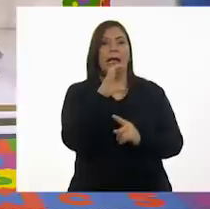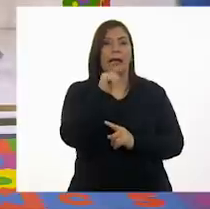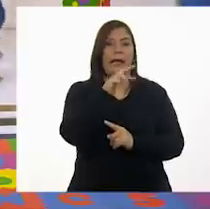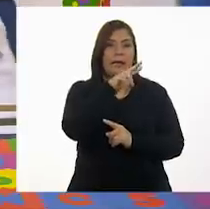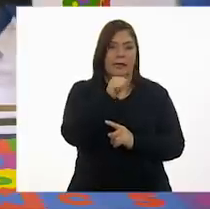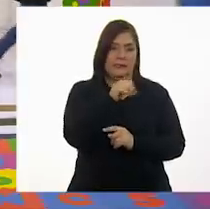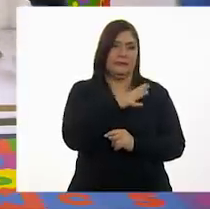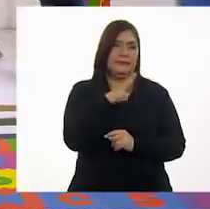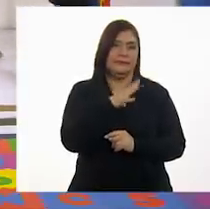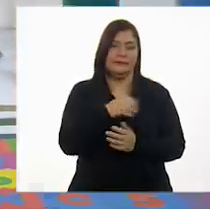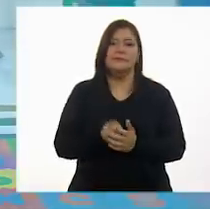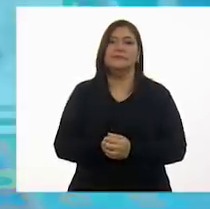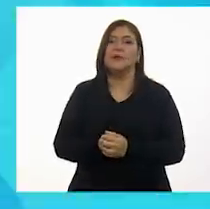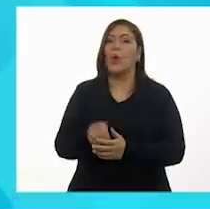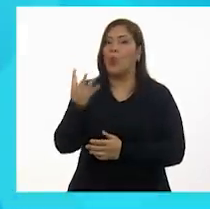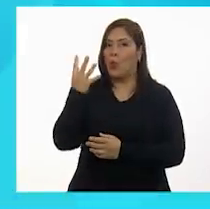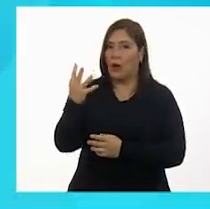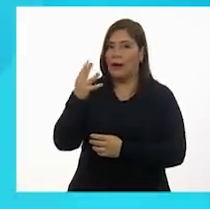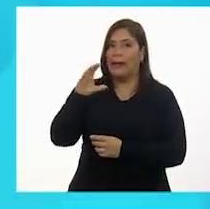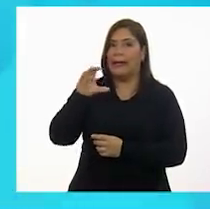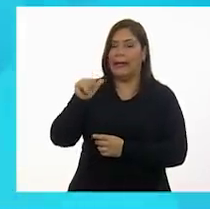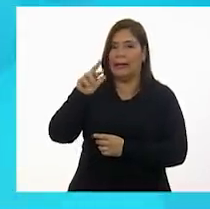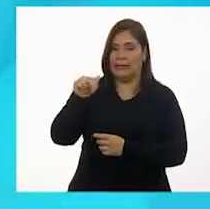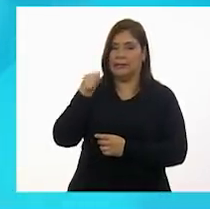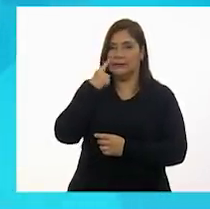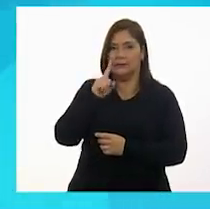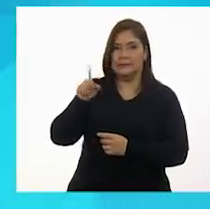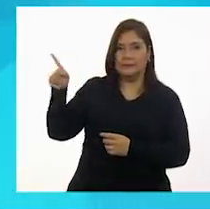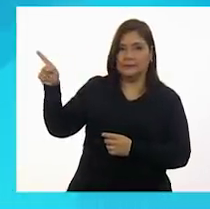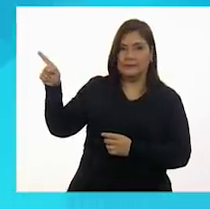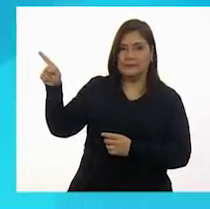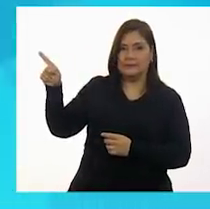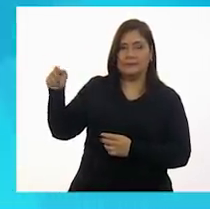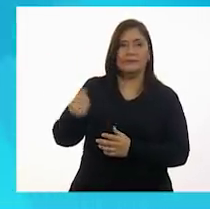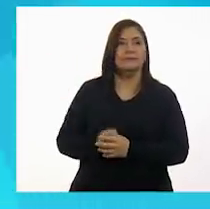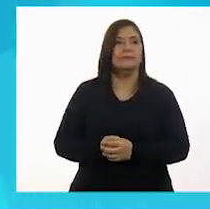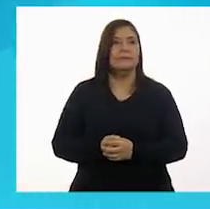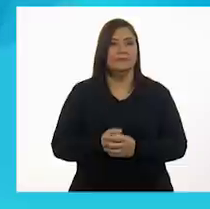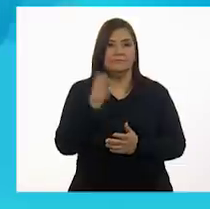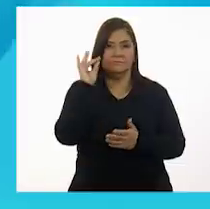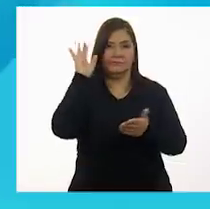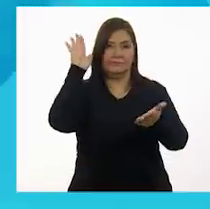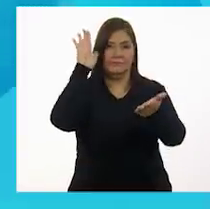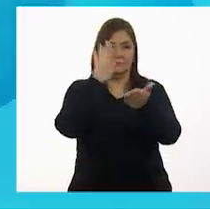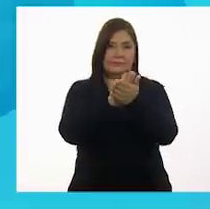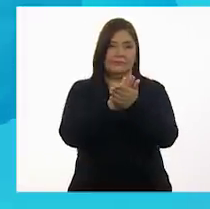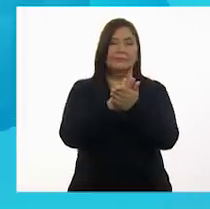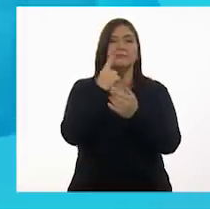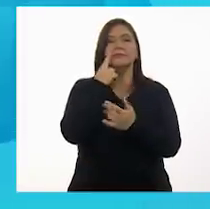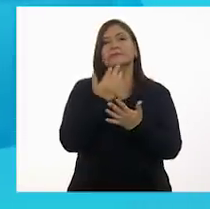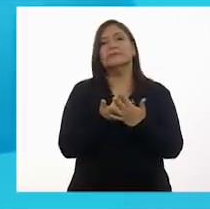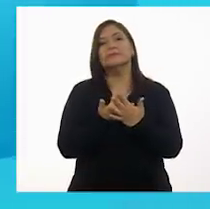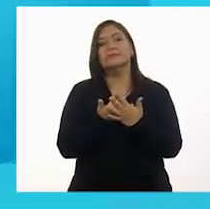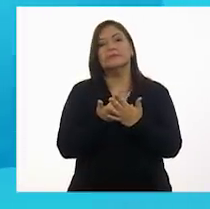caras, niñas y niños. Cuatro caras. A ver... Vamos a pegarlas. Vamos a esperar a que Pili las termine